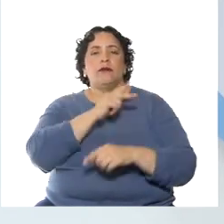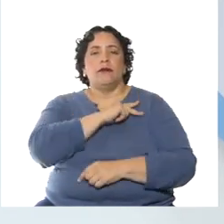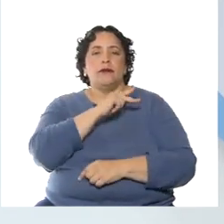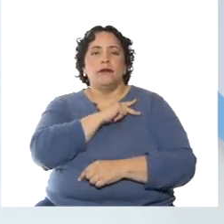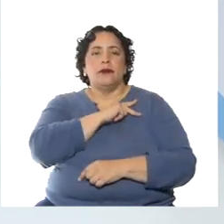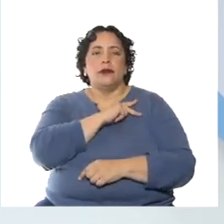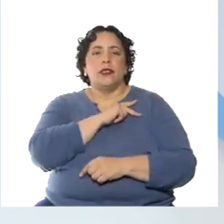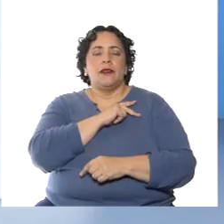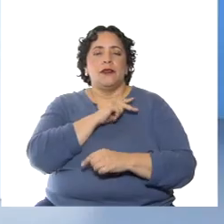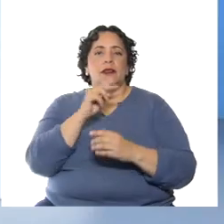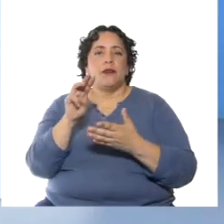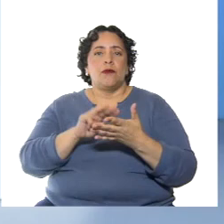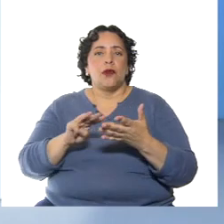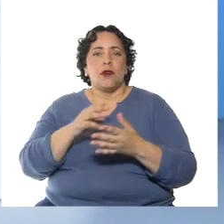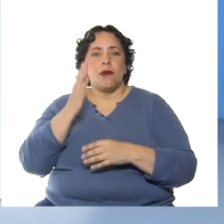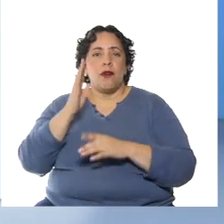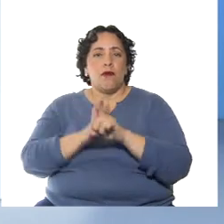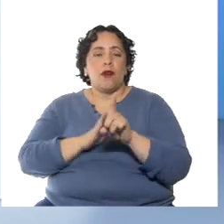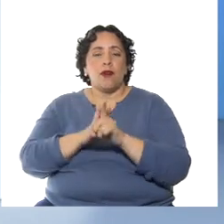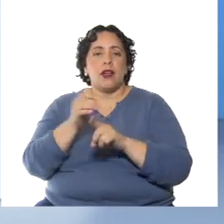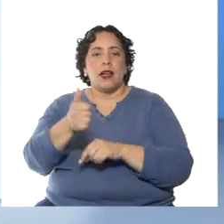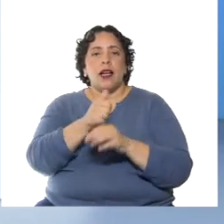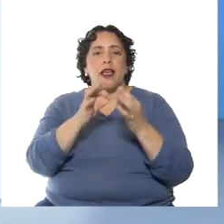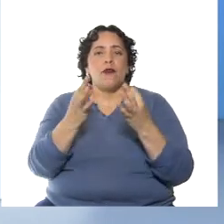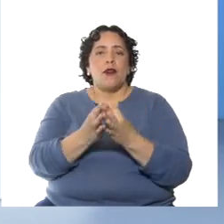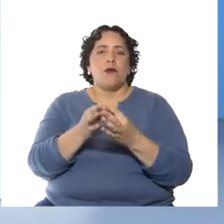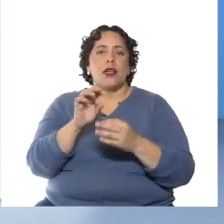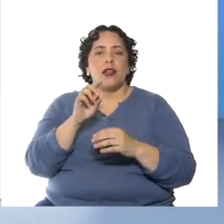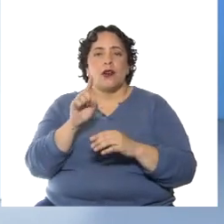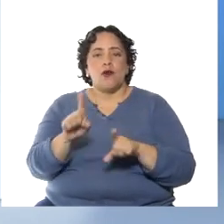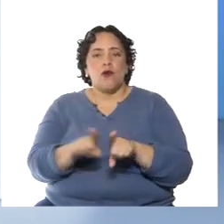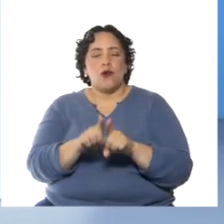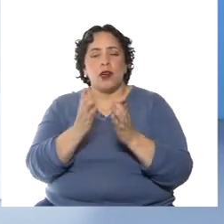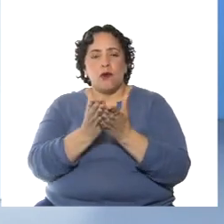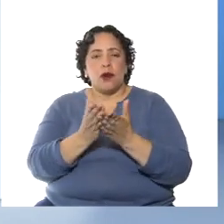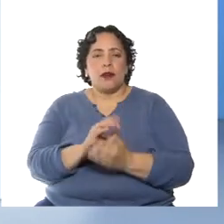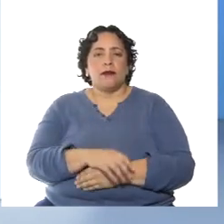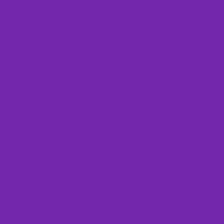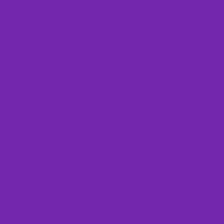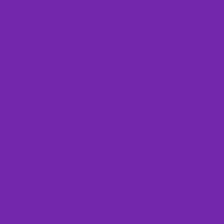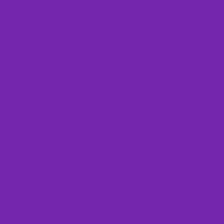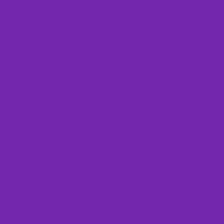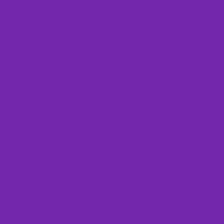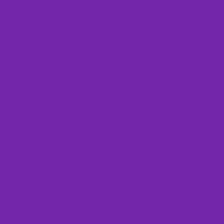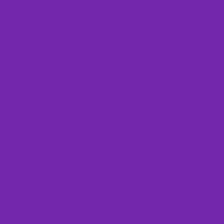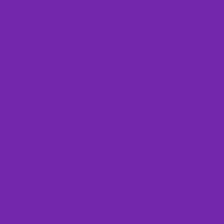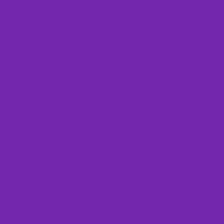canal VTV. Con tu programa favorito, Cada Familia, una Escuela.